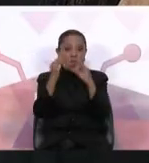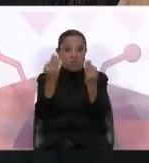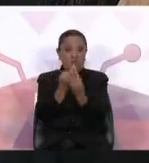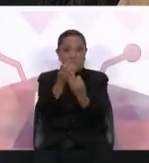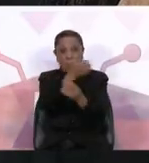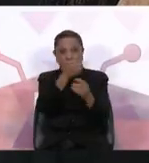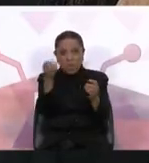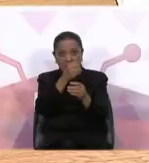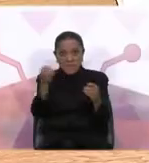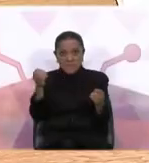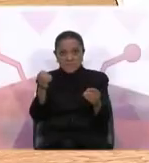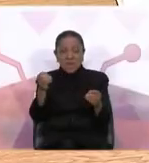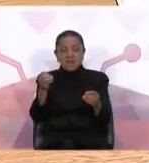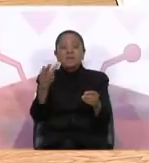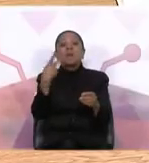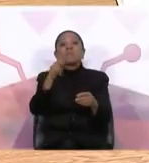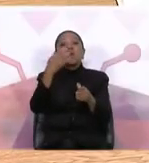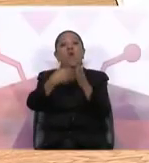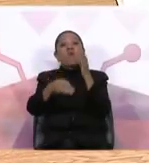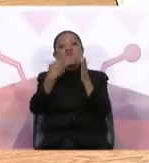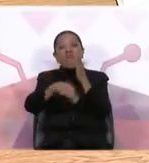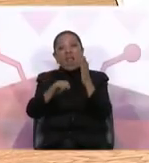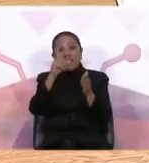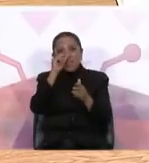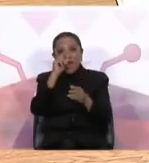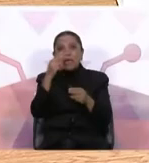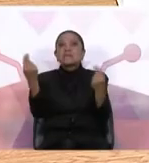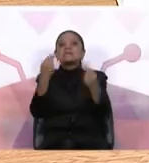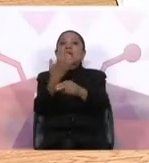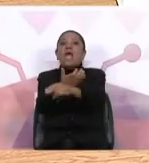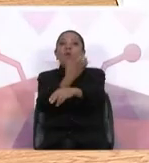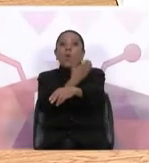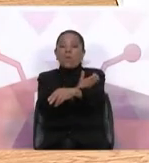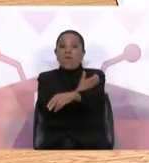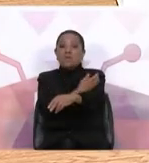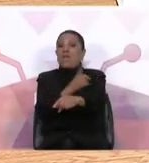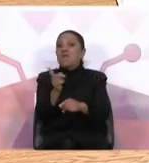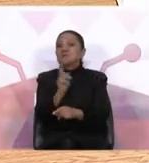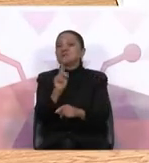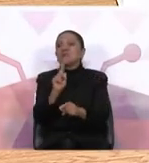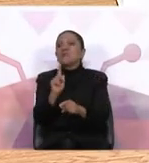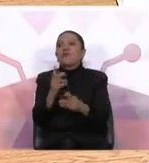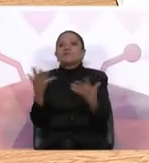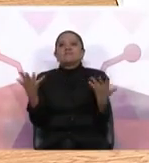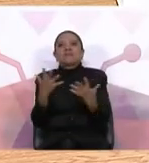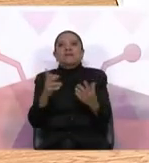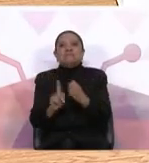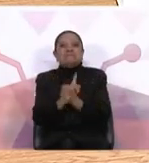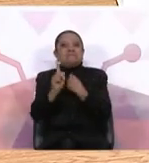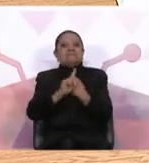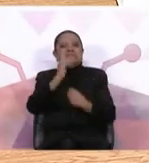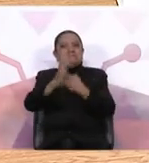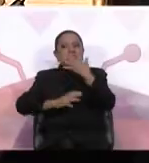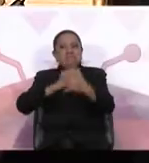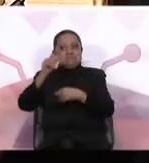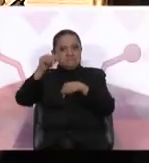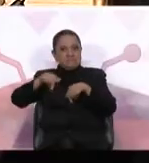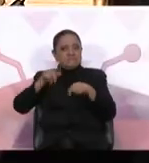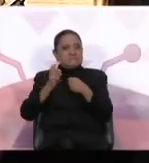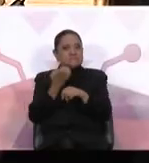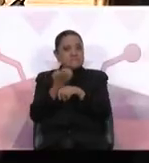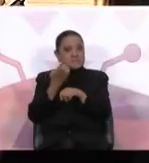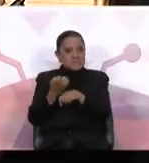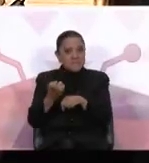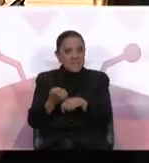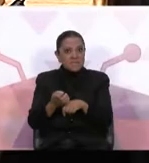deficiencia necesitamos acompañarlos de lo contrario se va a generar un conflicto para el estado que no tienen toda